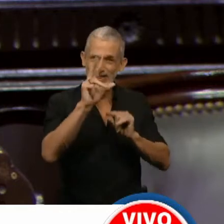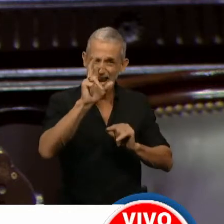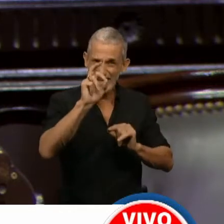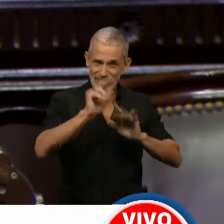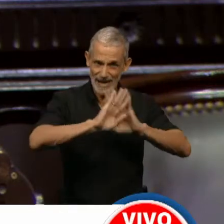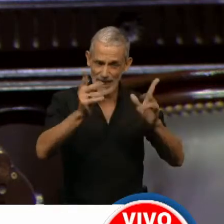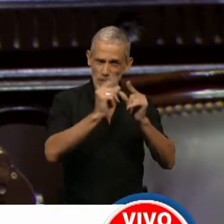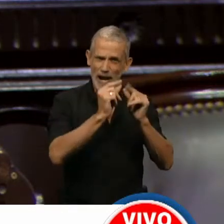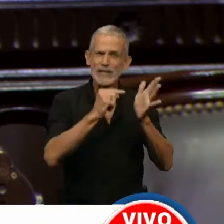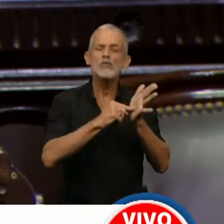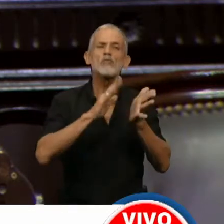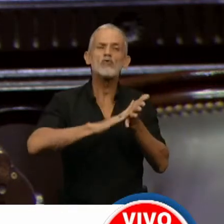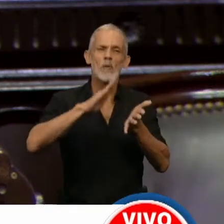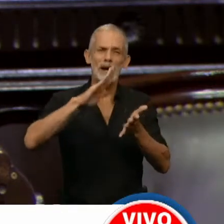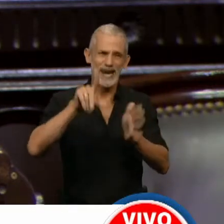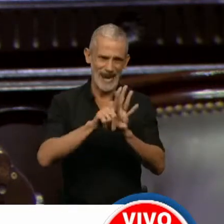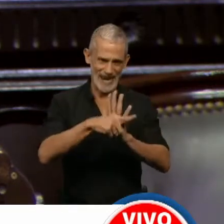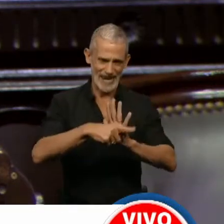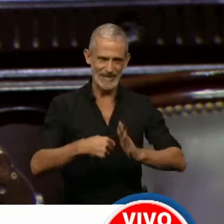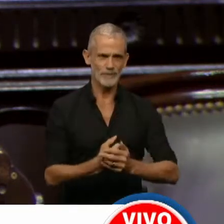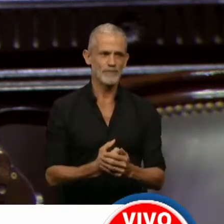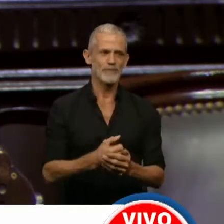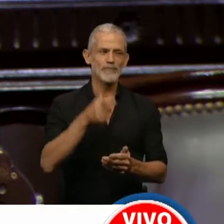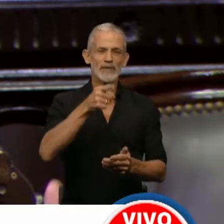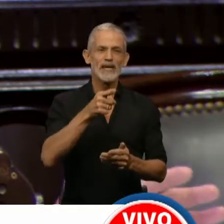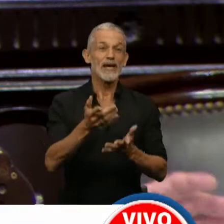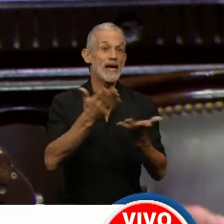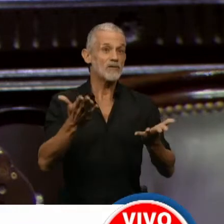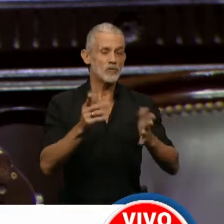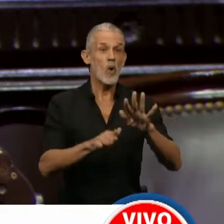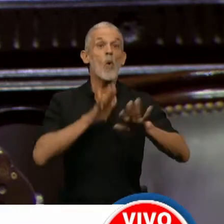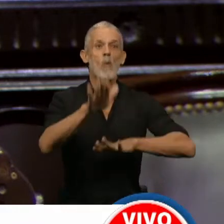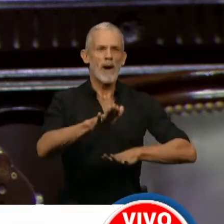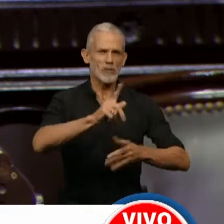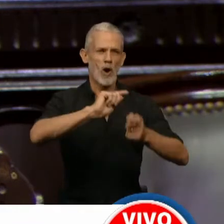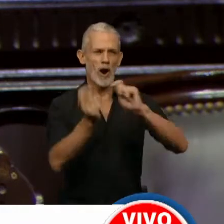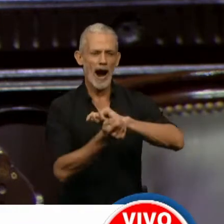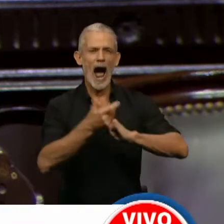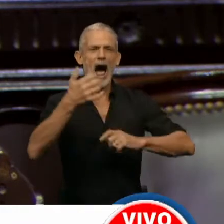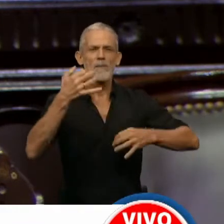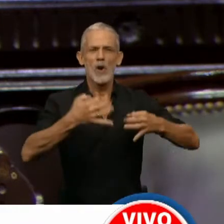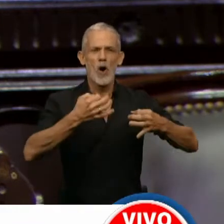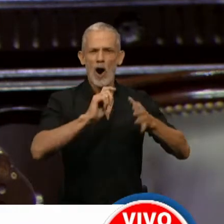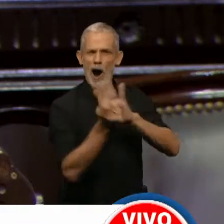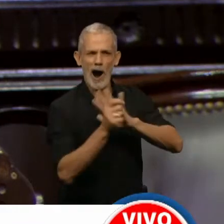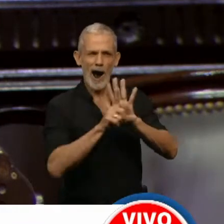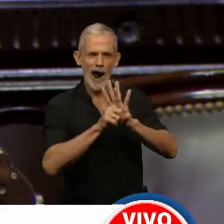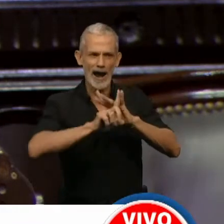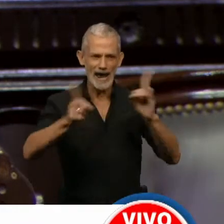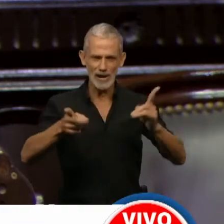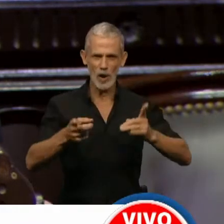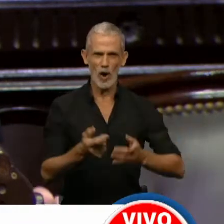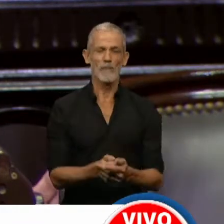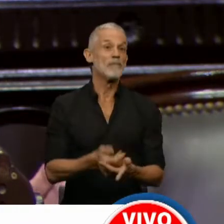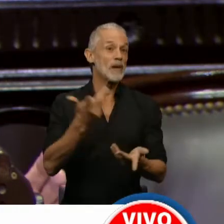30, específicamente de la ley. Y eso significa un paso, pero no significa una reforma. ¿Y por qué es